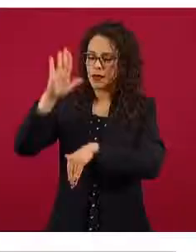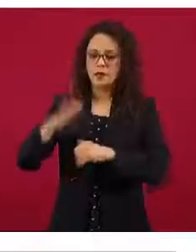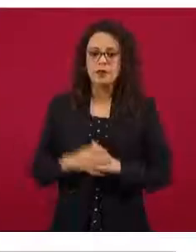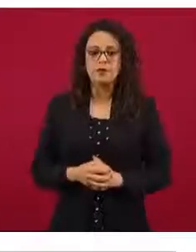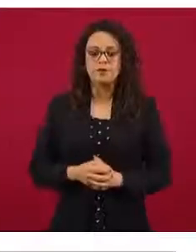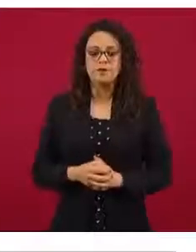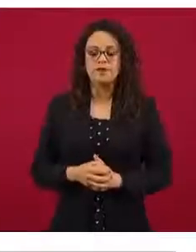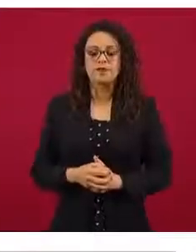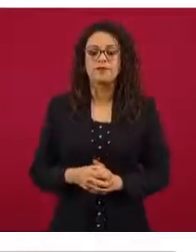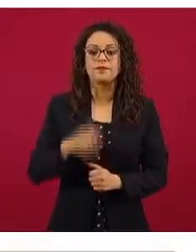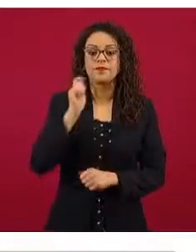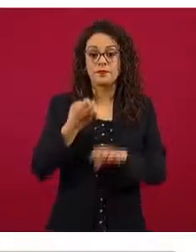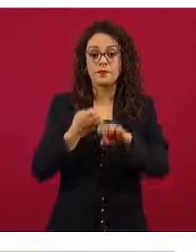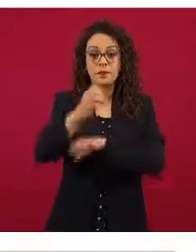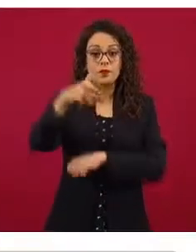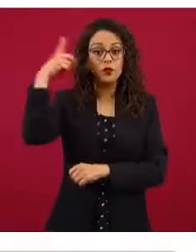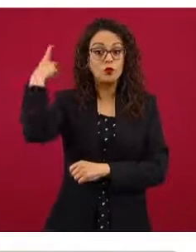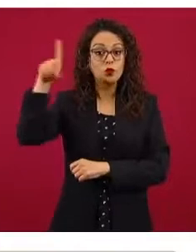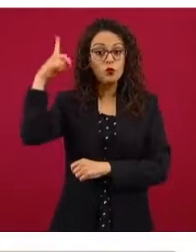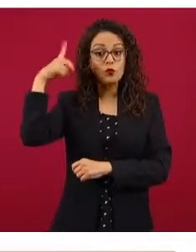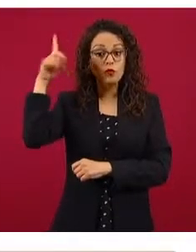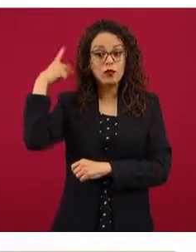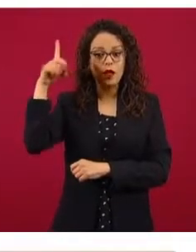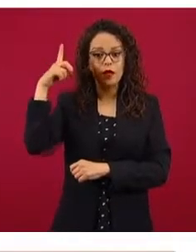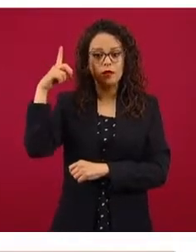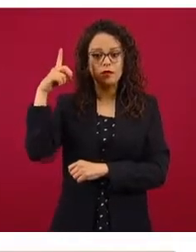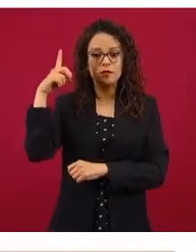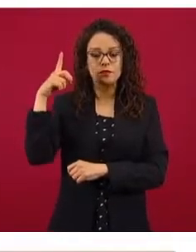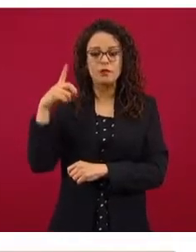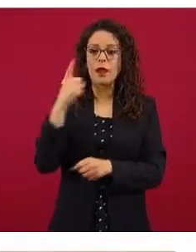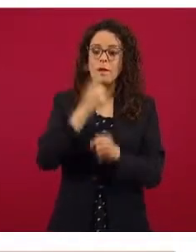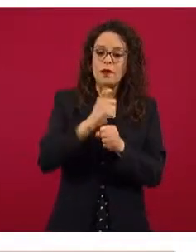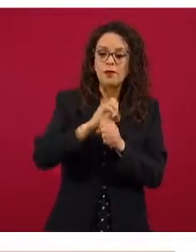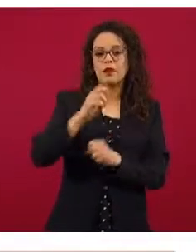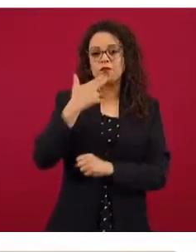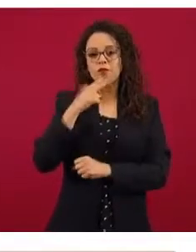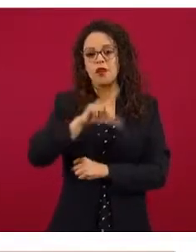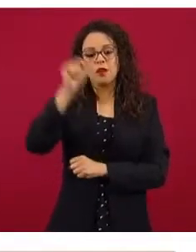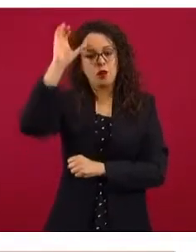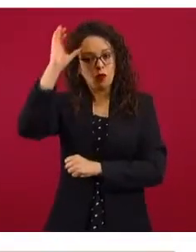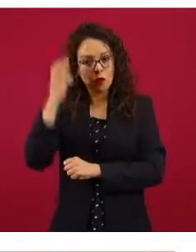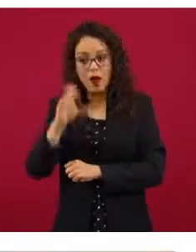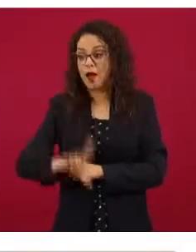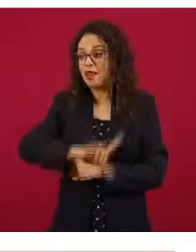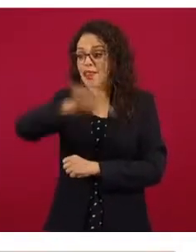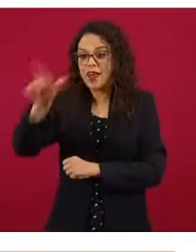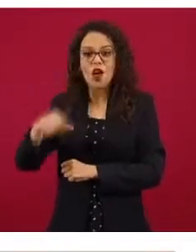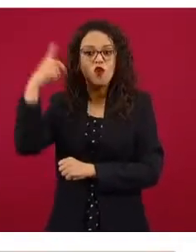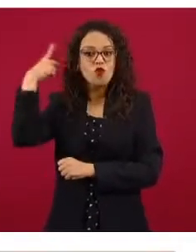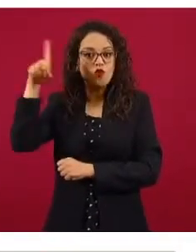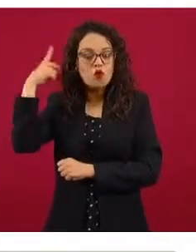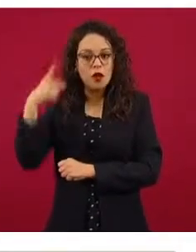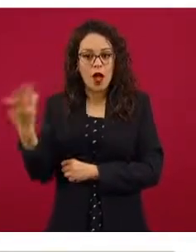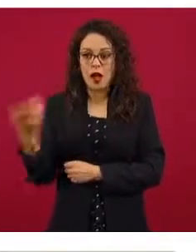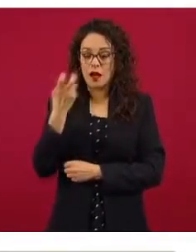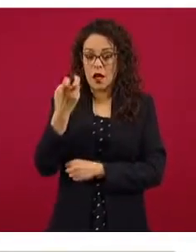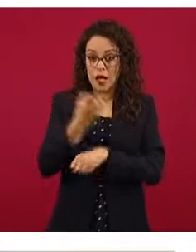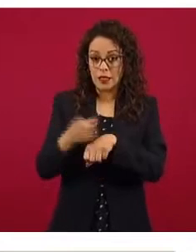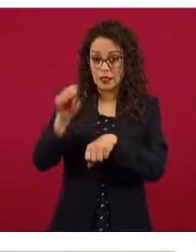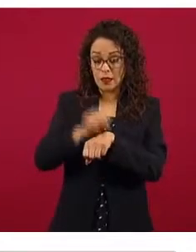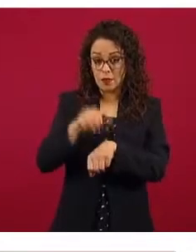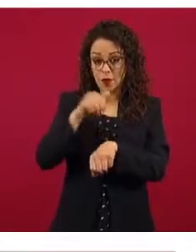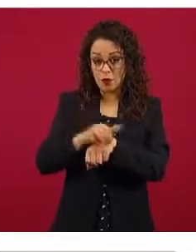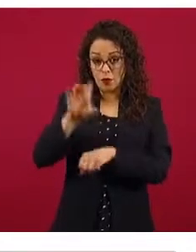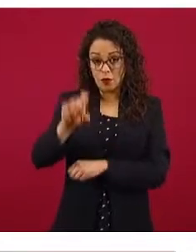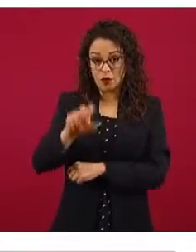también junto con primero Chihuahua y después Coahuila, le siguió Durango con este importante cambio desde la semana 38